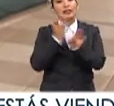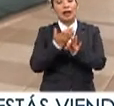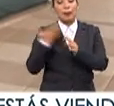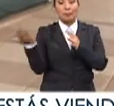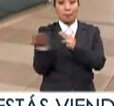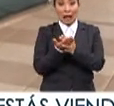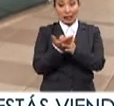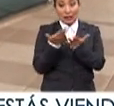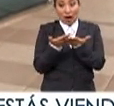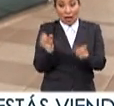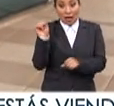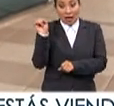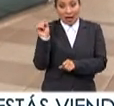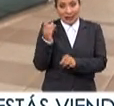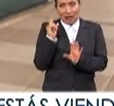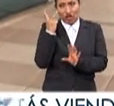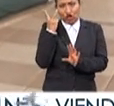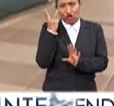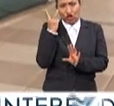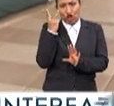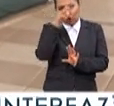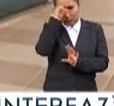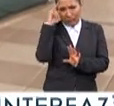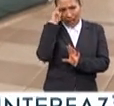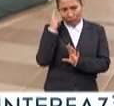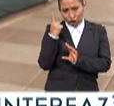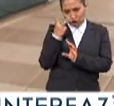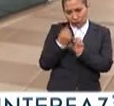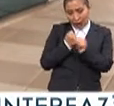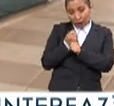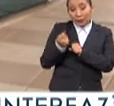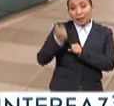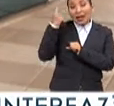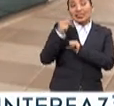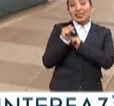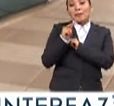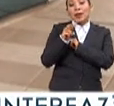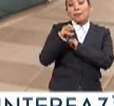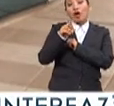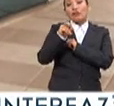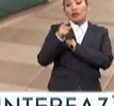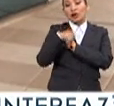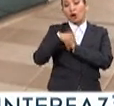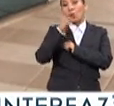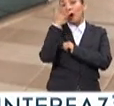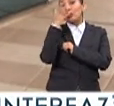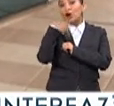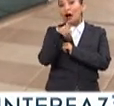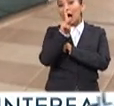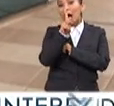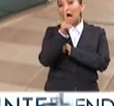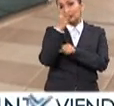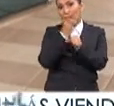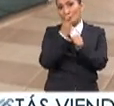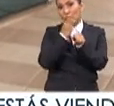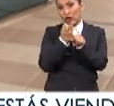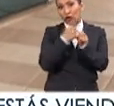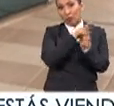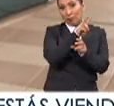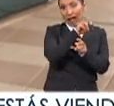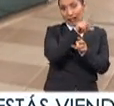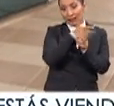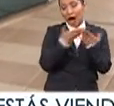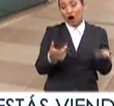una fase en donde ahora mismo hace dos veranos hicimos el primer té de morphosis en 4k que era el segundo que hacíamos en